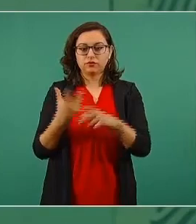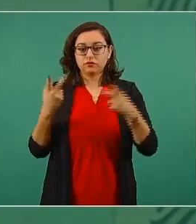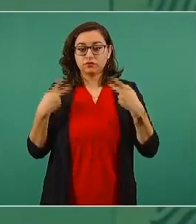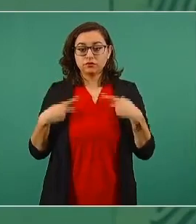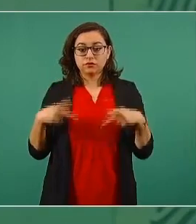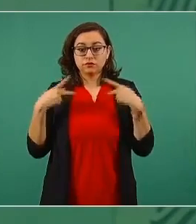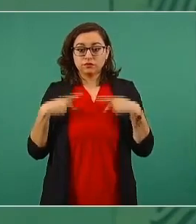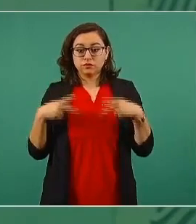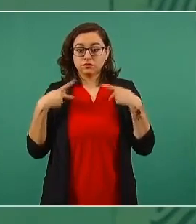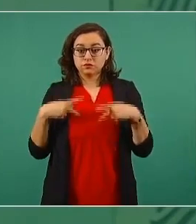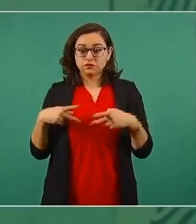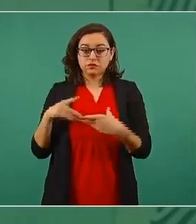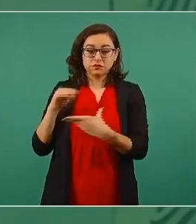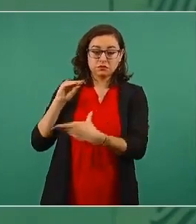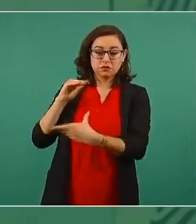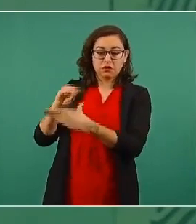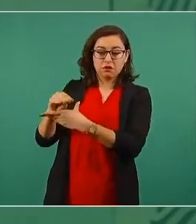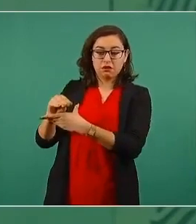ciudadanos imaginarios,